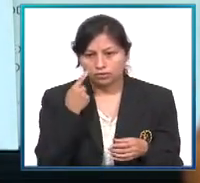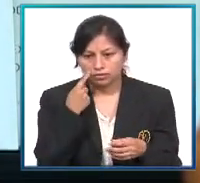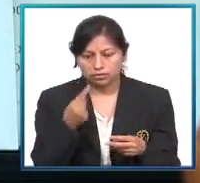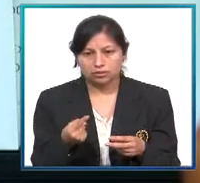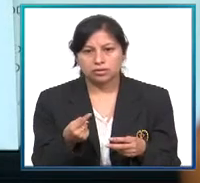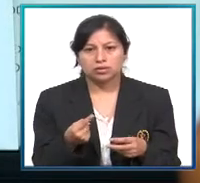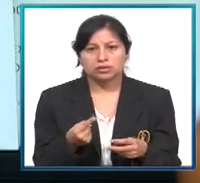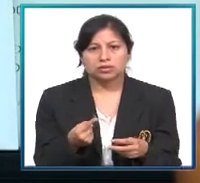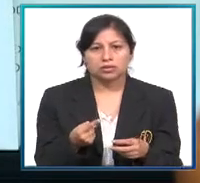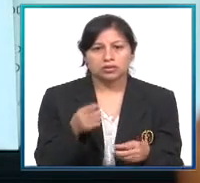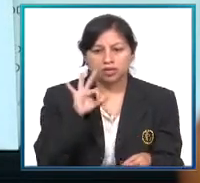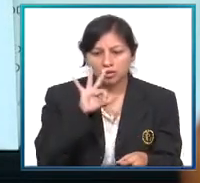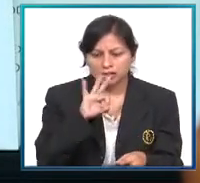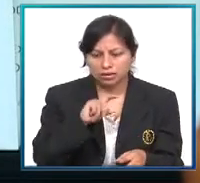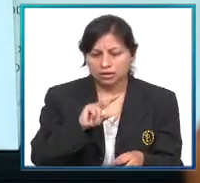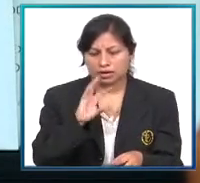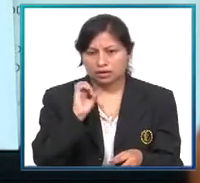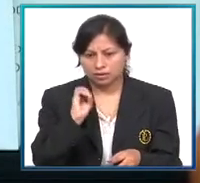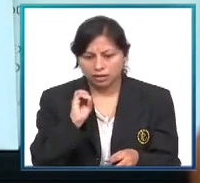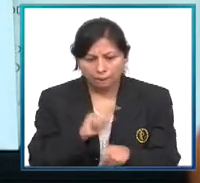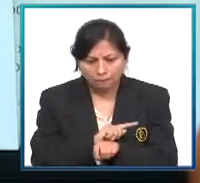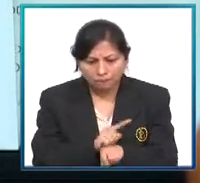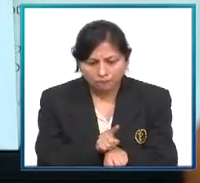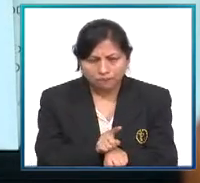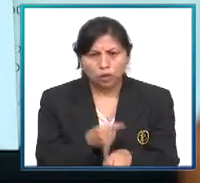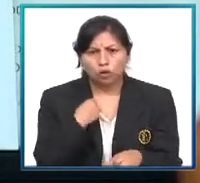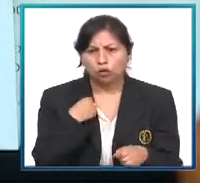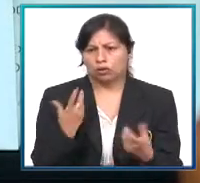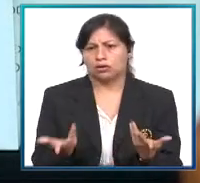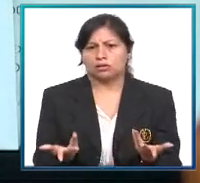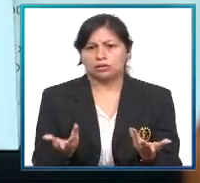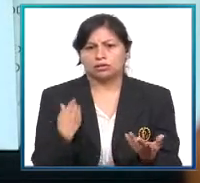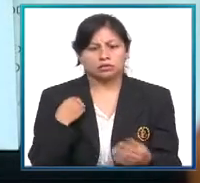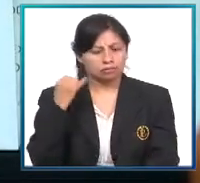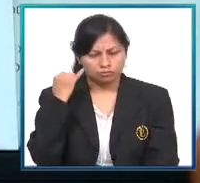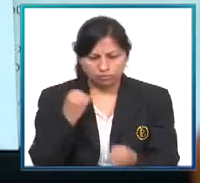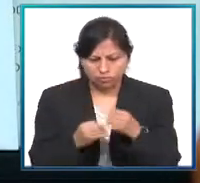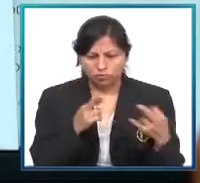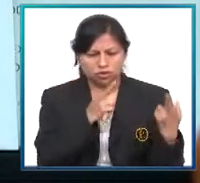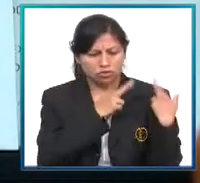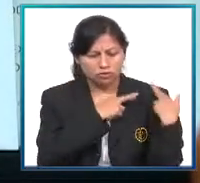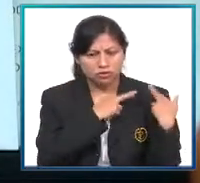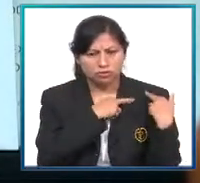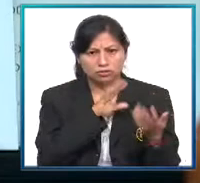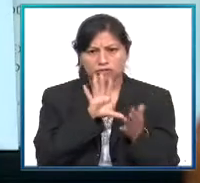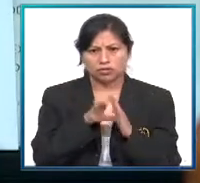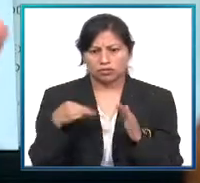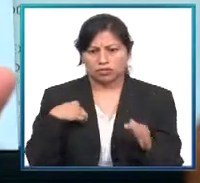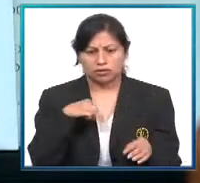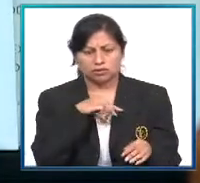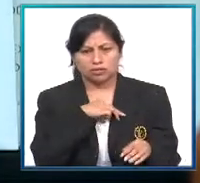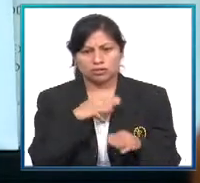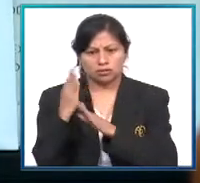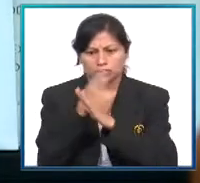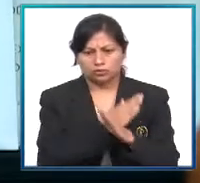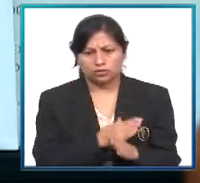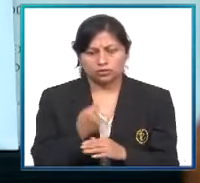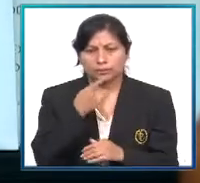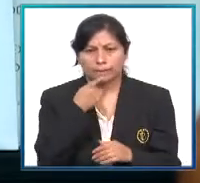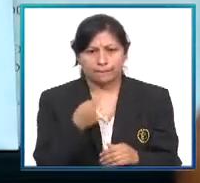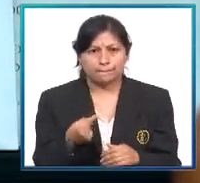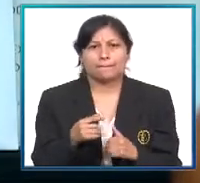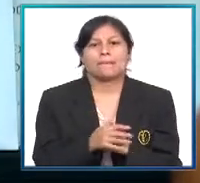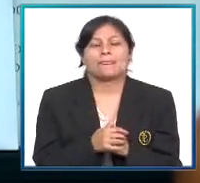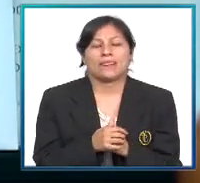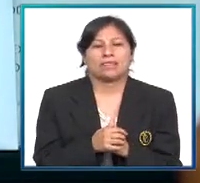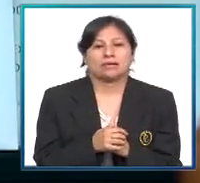lo hizo en 30 minutos, se evaluó las ofertas, no teniendo dictámenes correspondientes. Después el ministro salió defendiéndose a decir